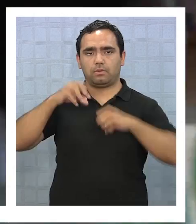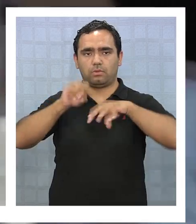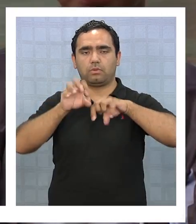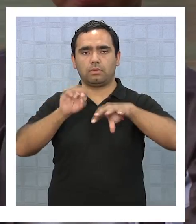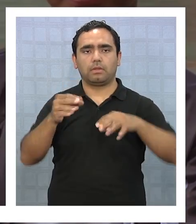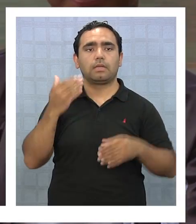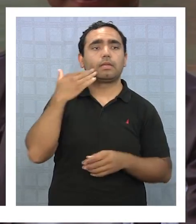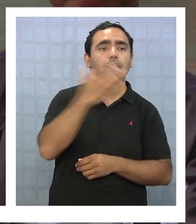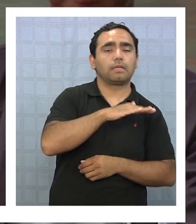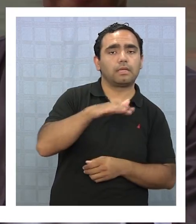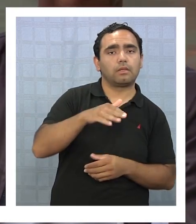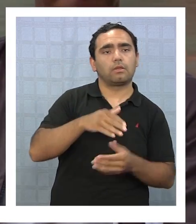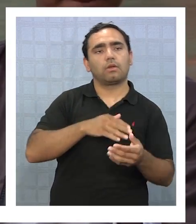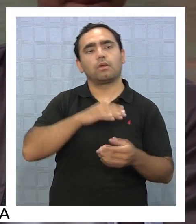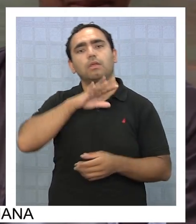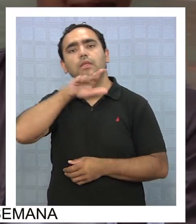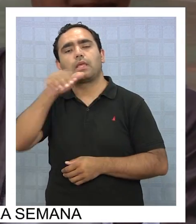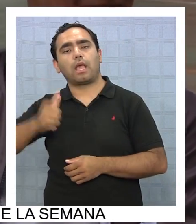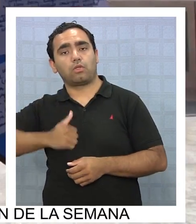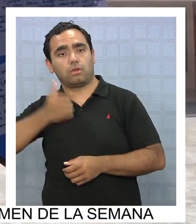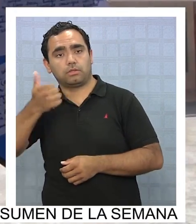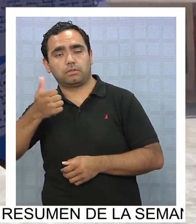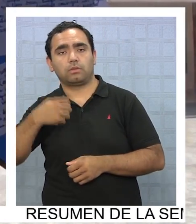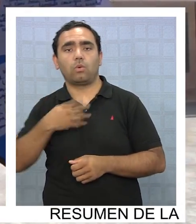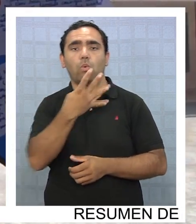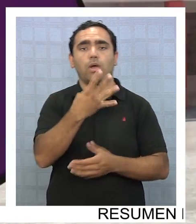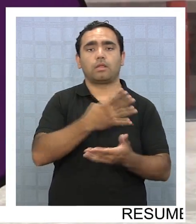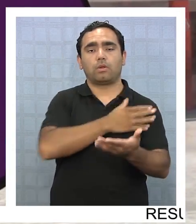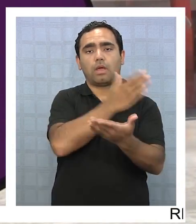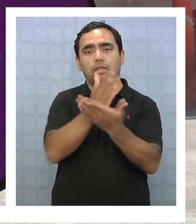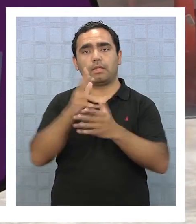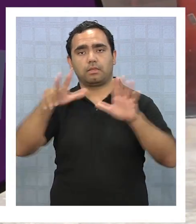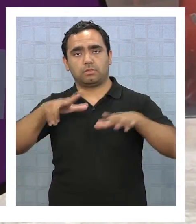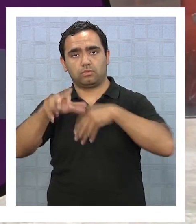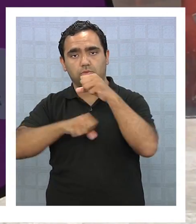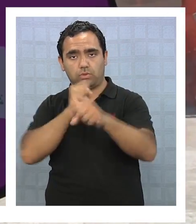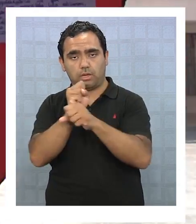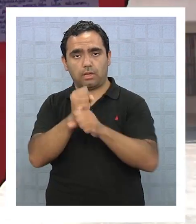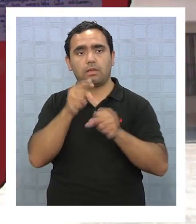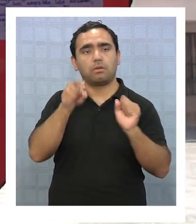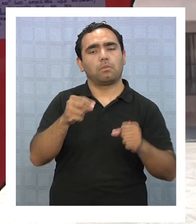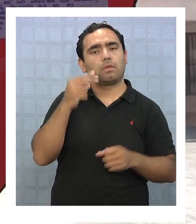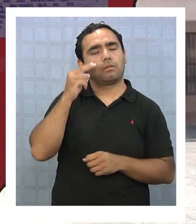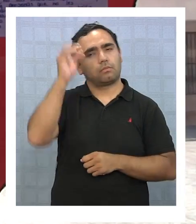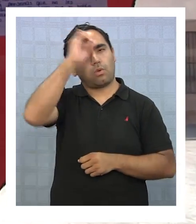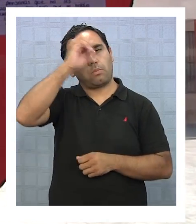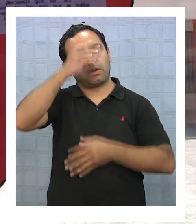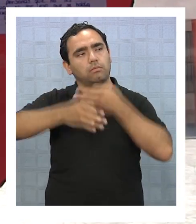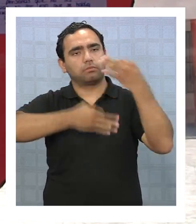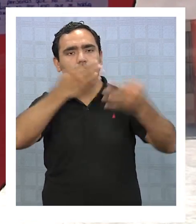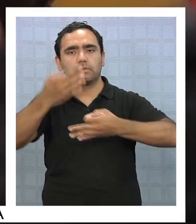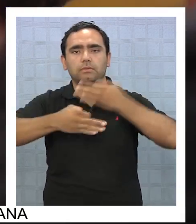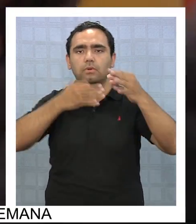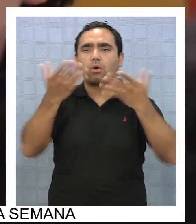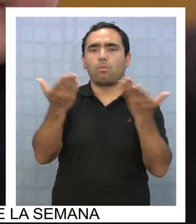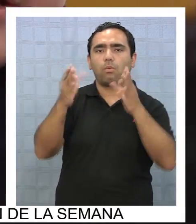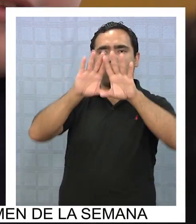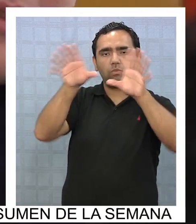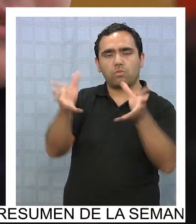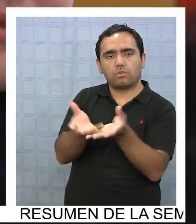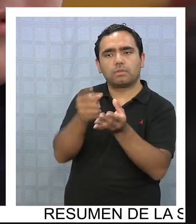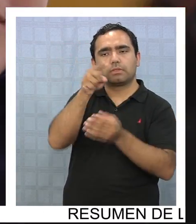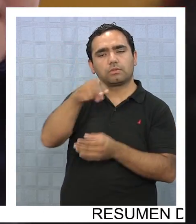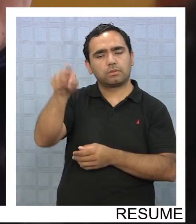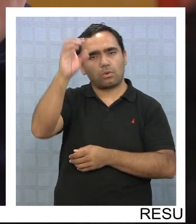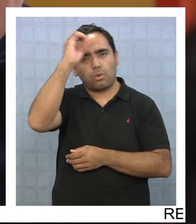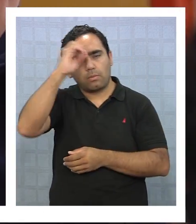adolescentes entre 4 y 18 años sepan hacerse oír y manifestar sus visiones de mundo de la mejor manera y de esta forma ser incluidos su punto